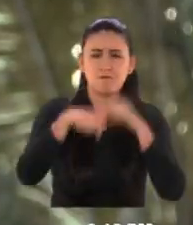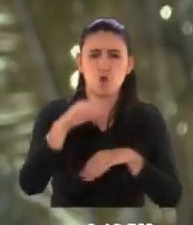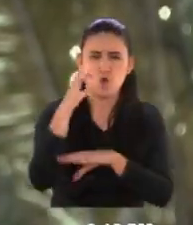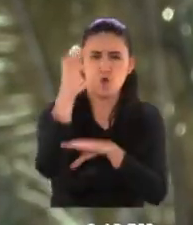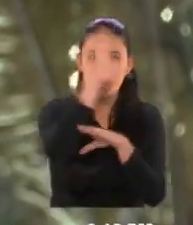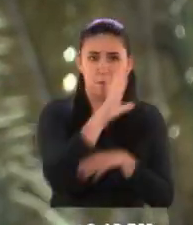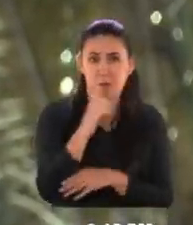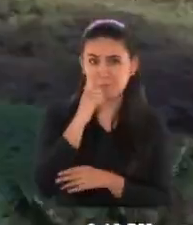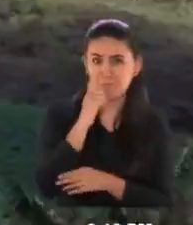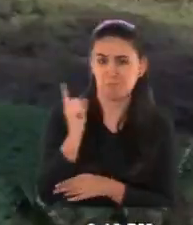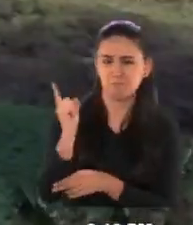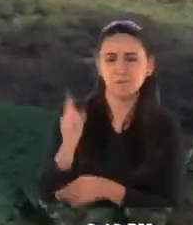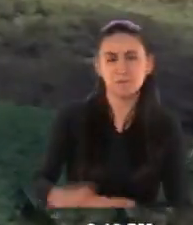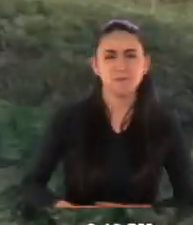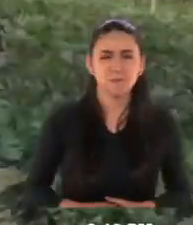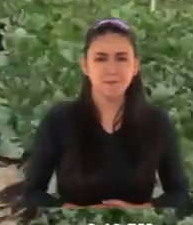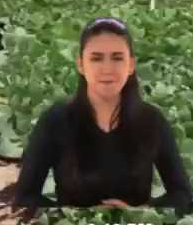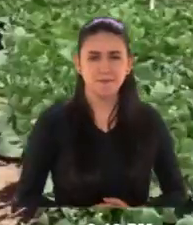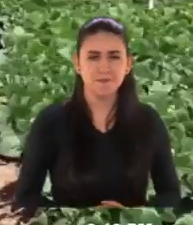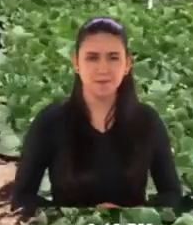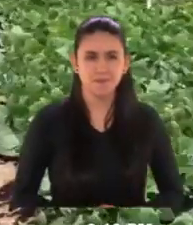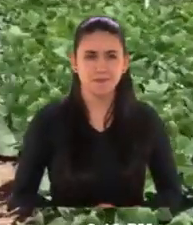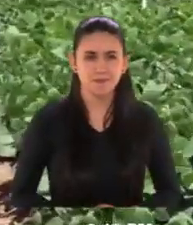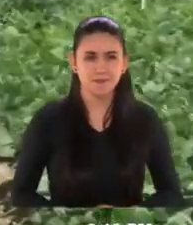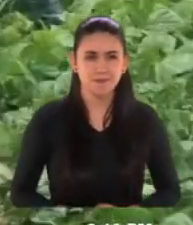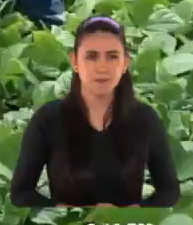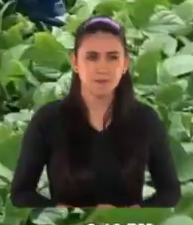músicas e